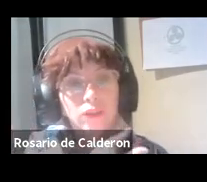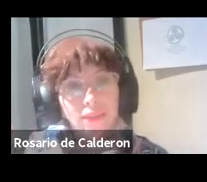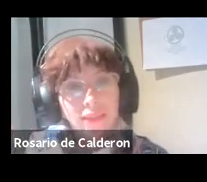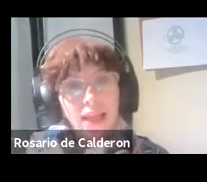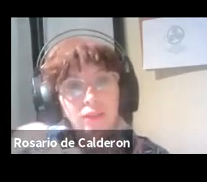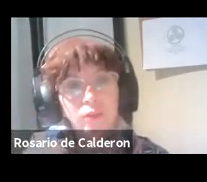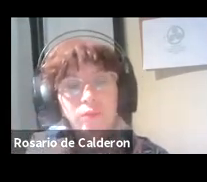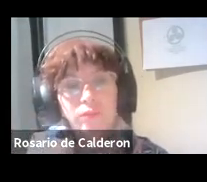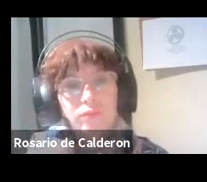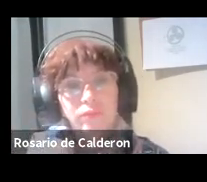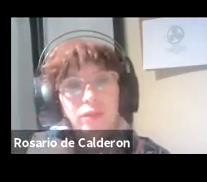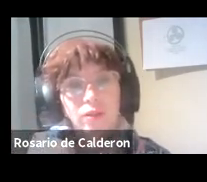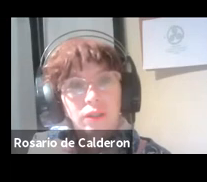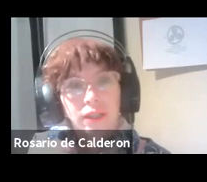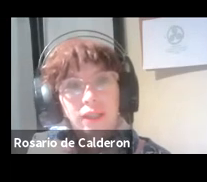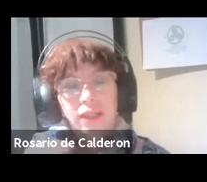si estamos cantando